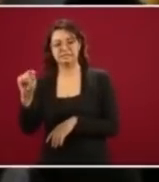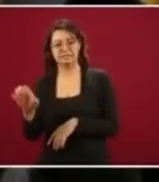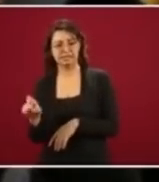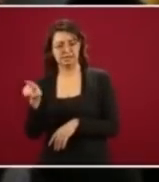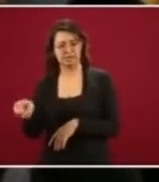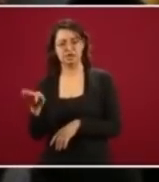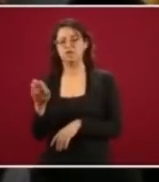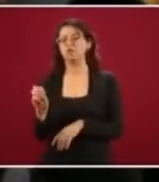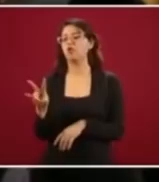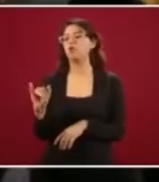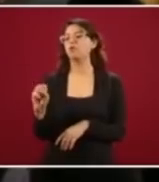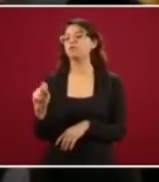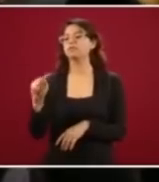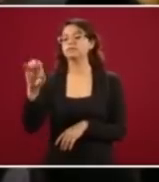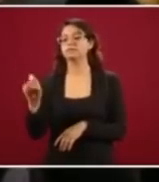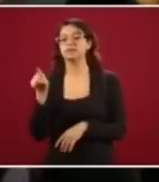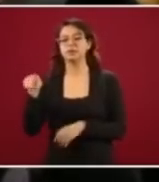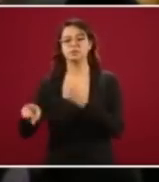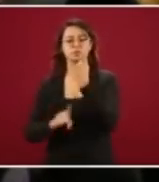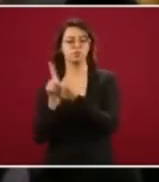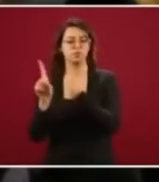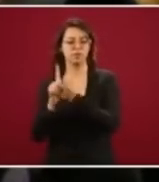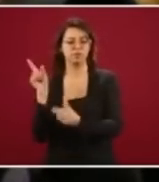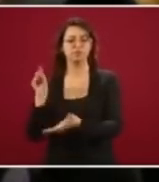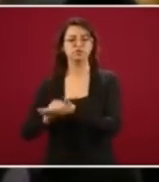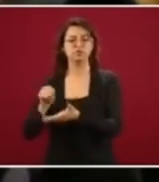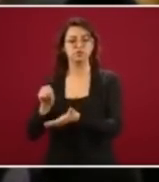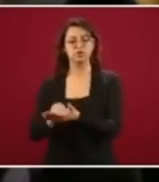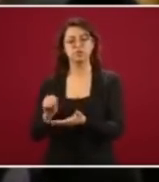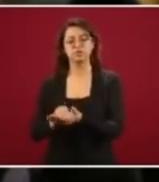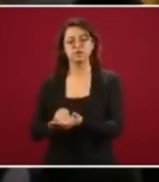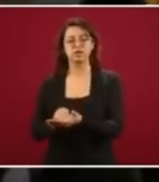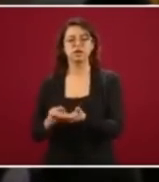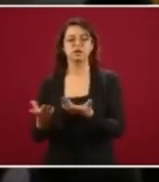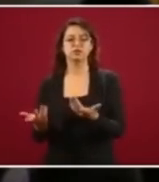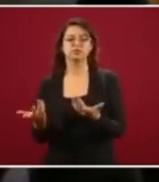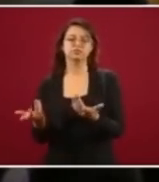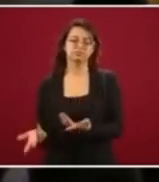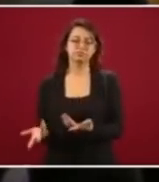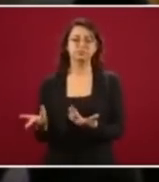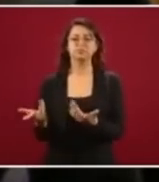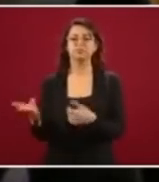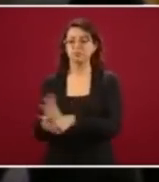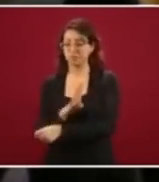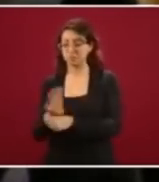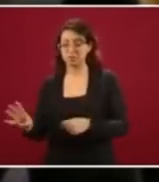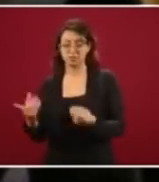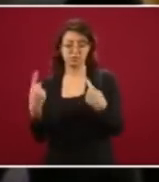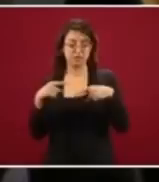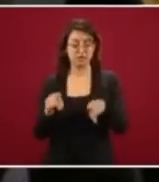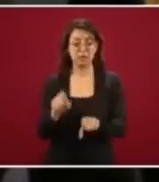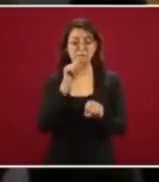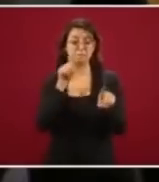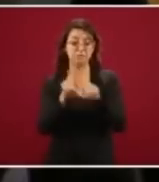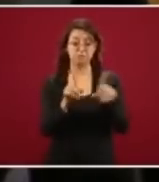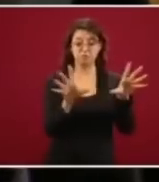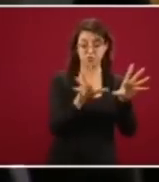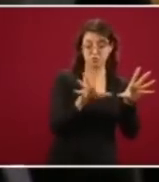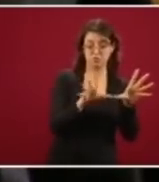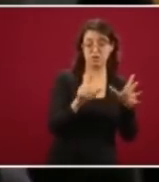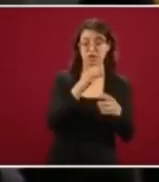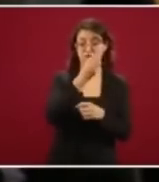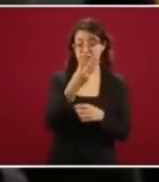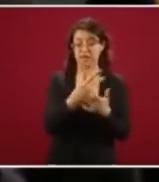mantiene, la situación no ha sido a la par, que ya hay beneficiados de estos